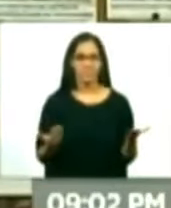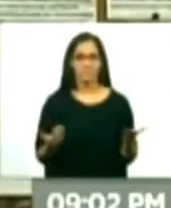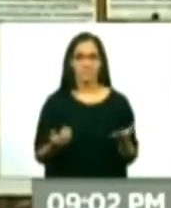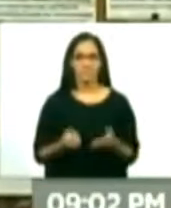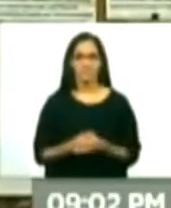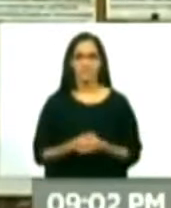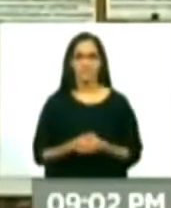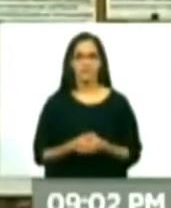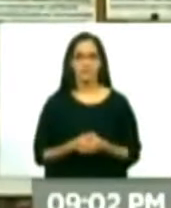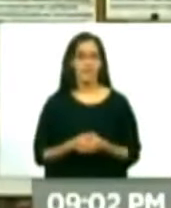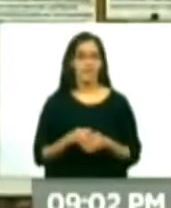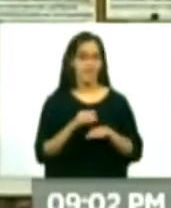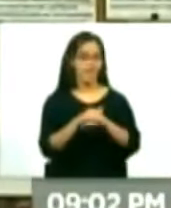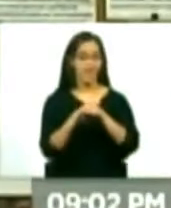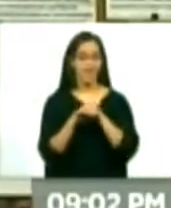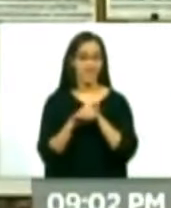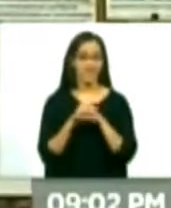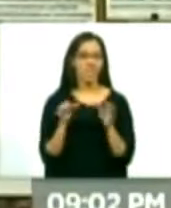en Inglaterra,